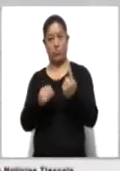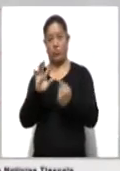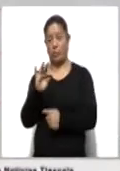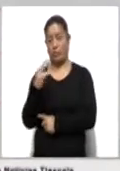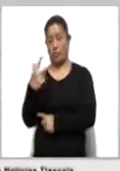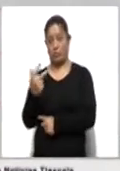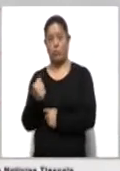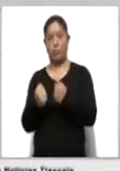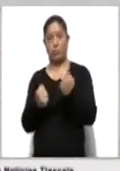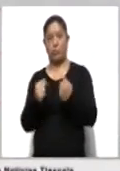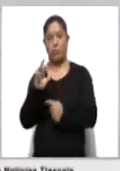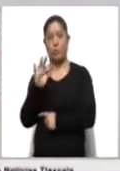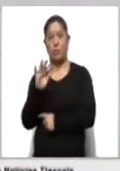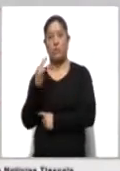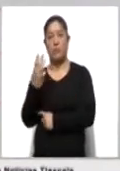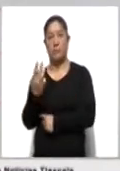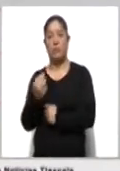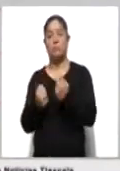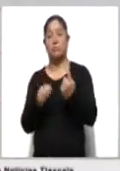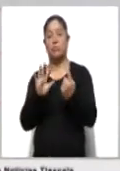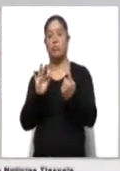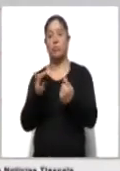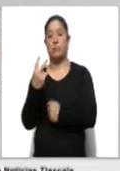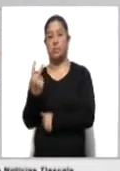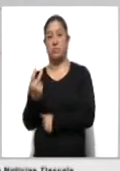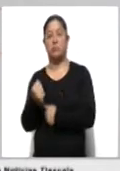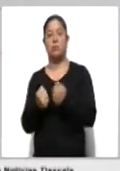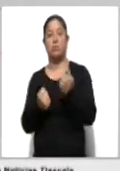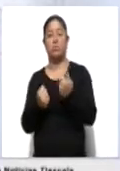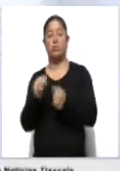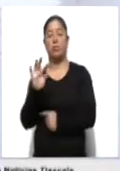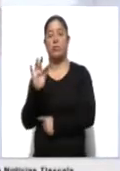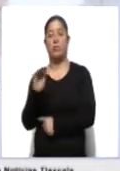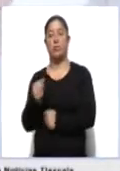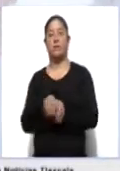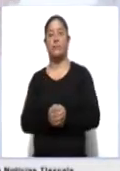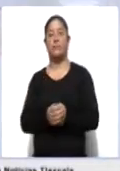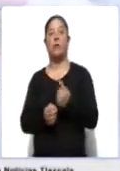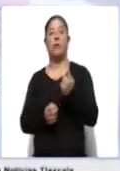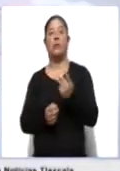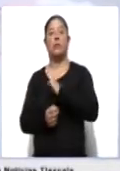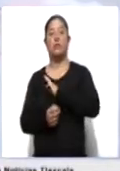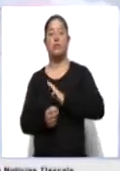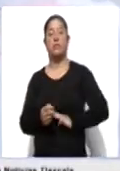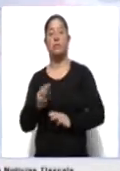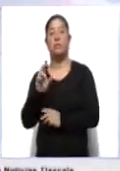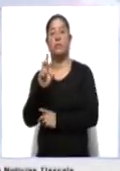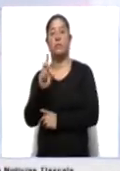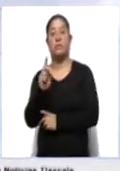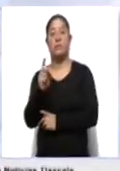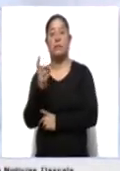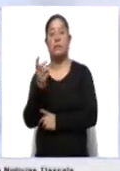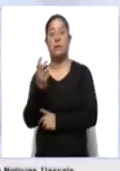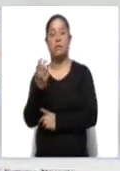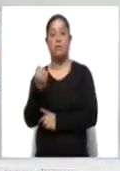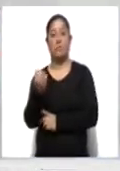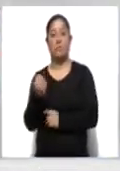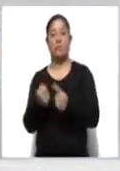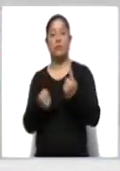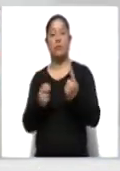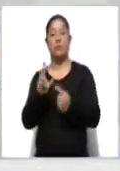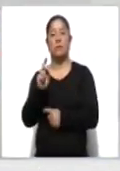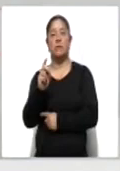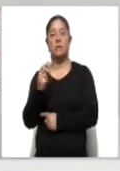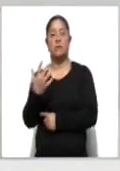48, Mazatecoxco 43, Santa Polonia Teacalco 42, Muñoz de Domingo Arenas 40, Españita 39,